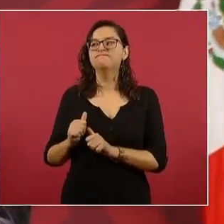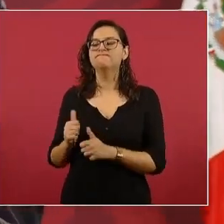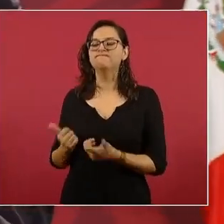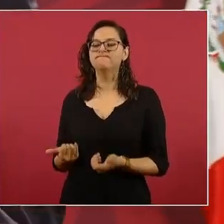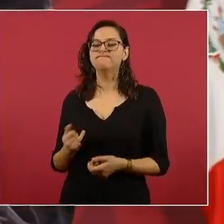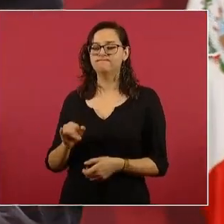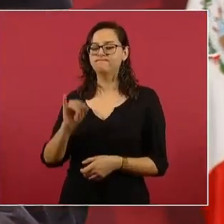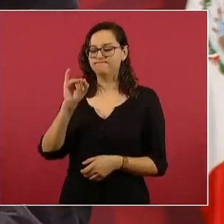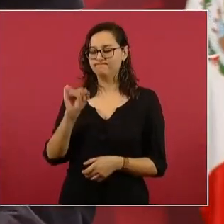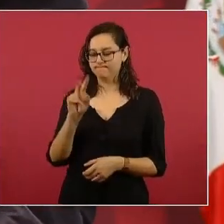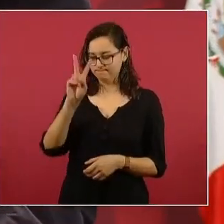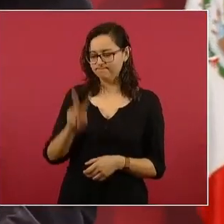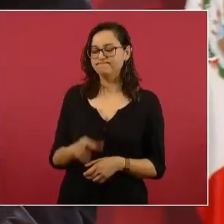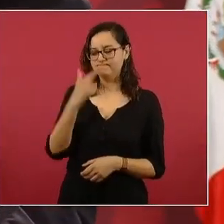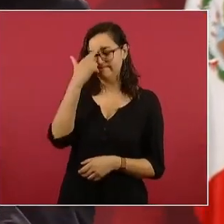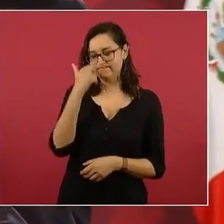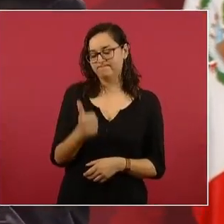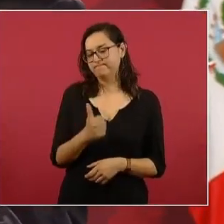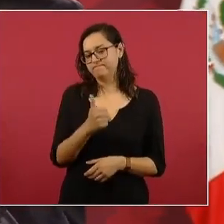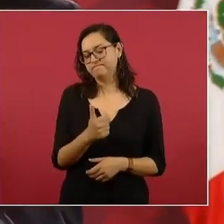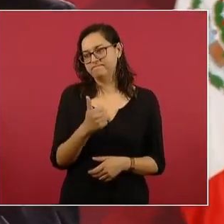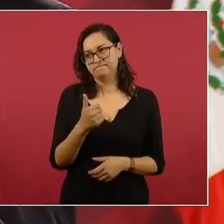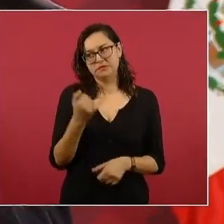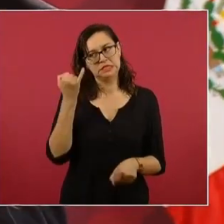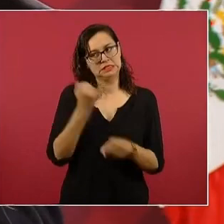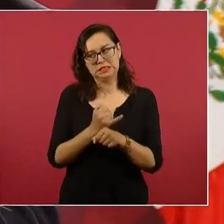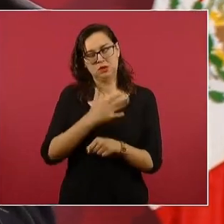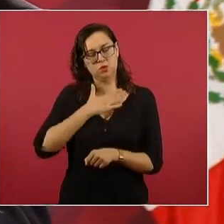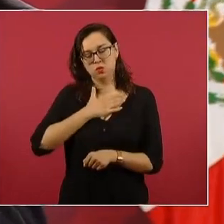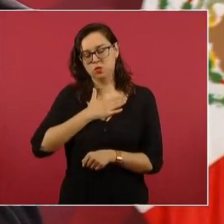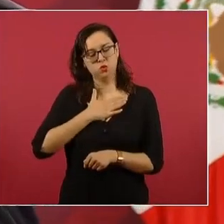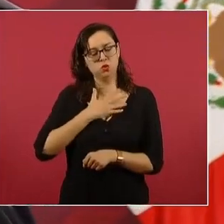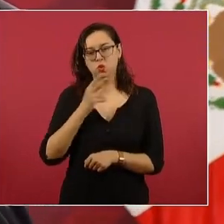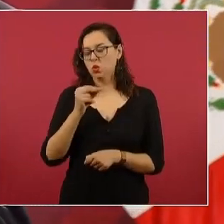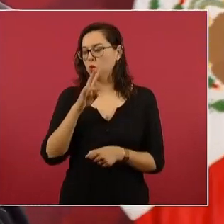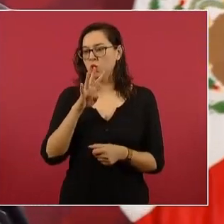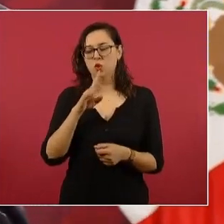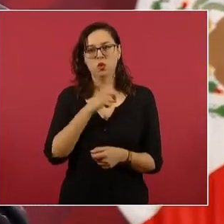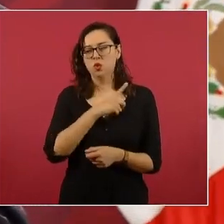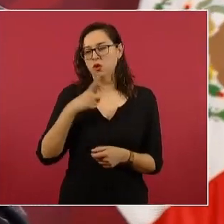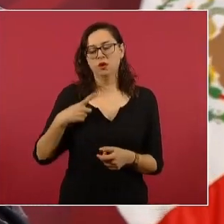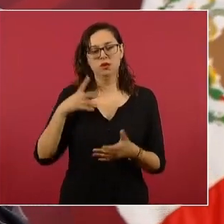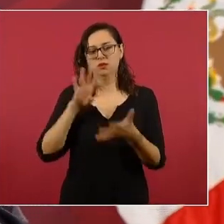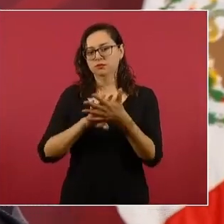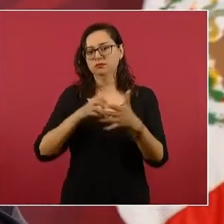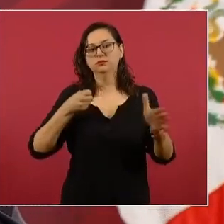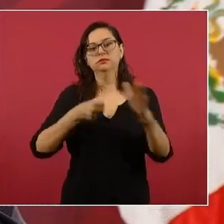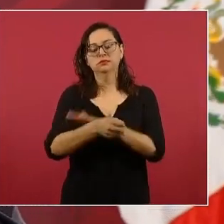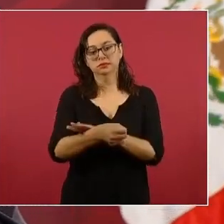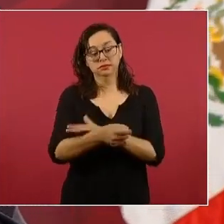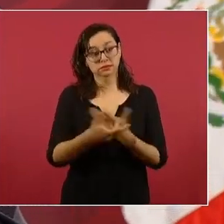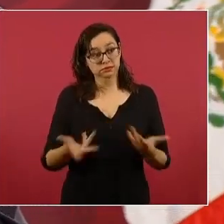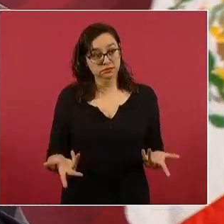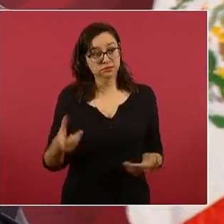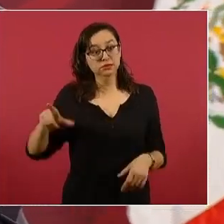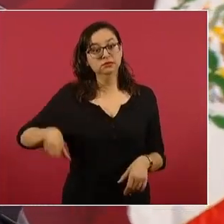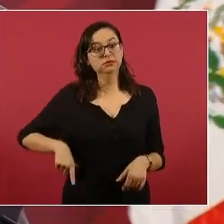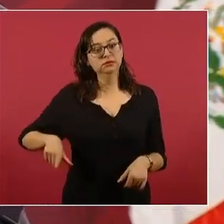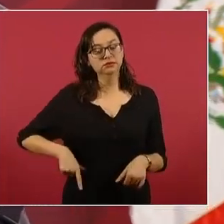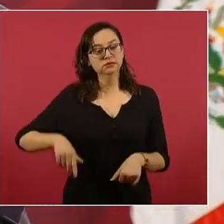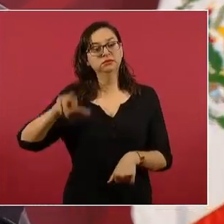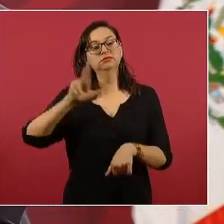de Tamaulipas lo reconoce. Entonces, le pido al gobernador de